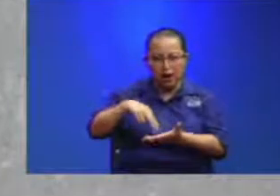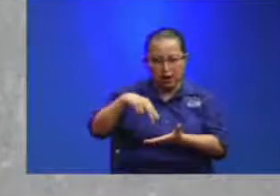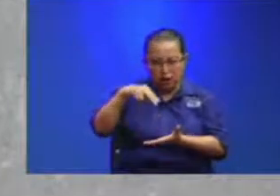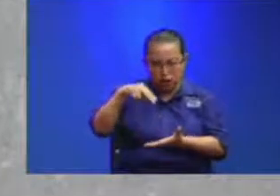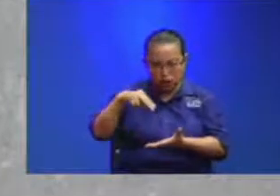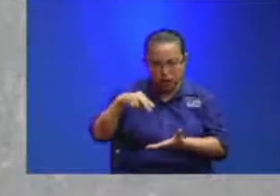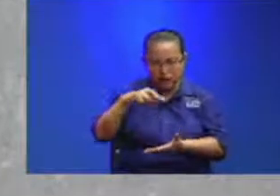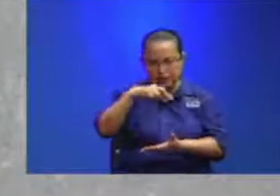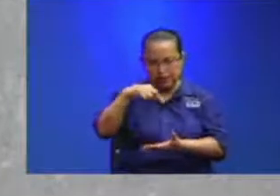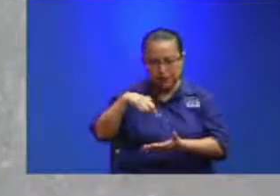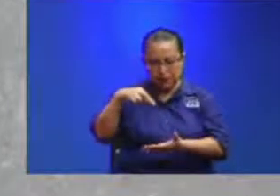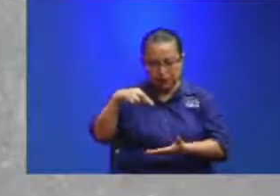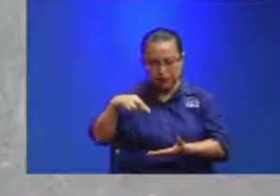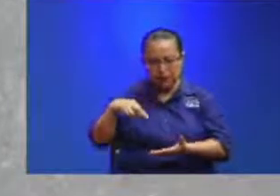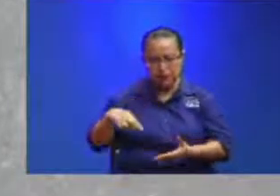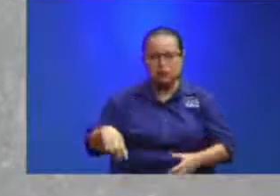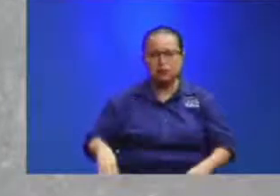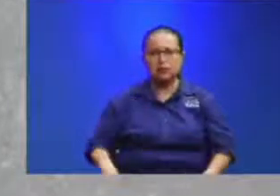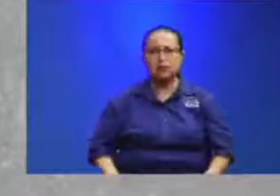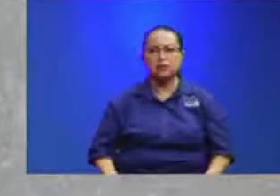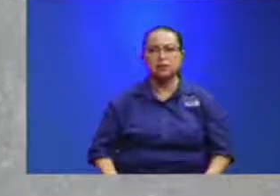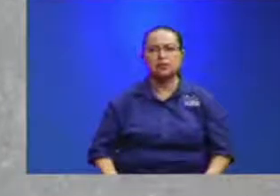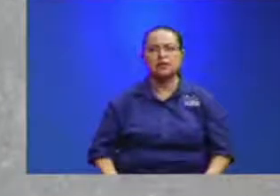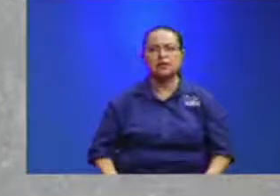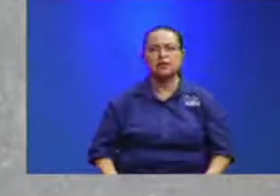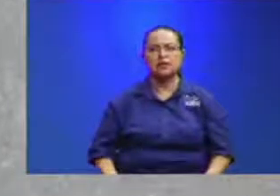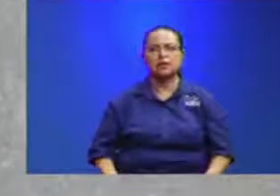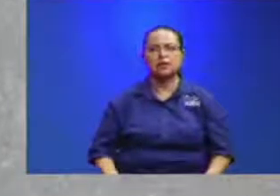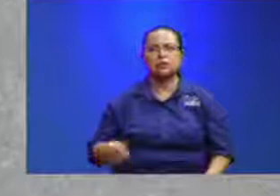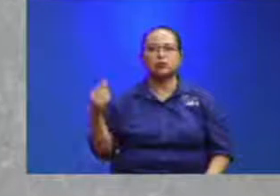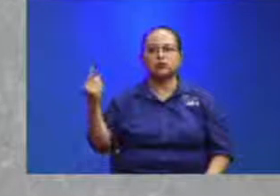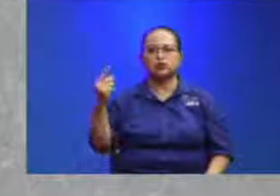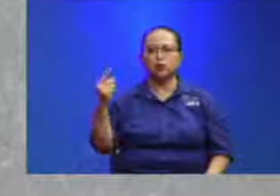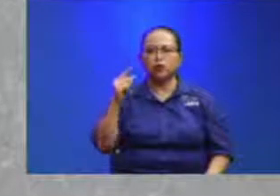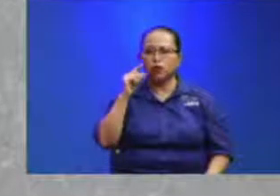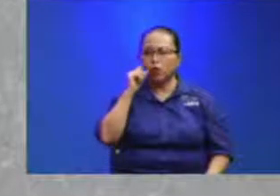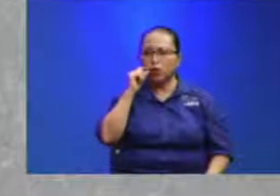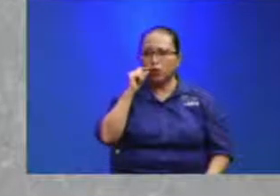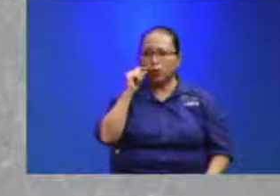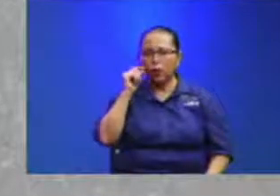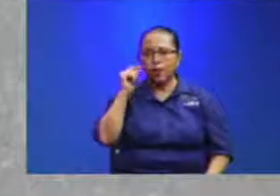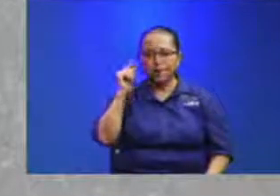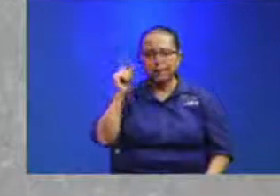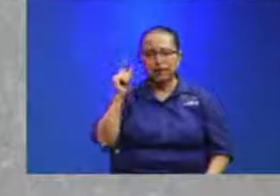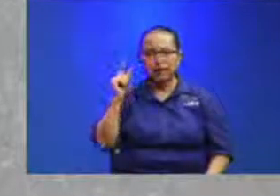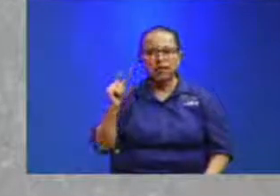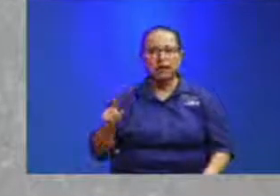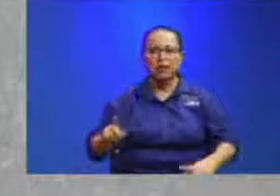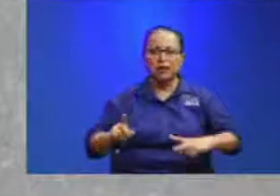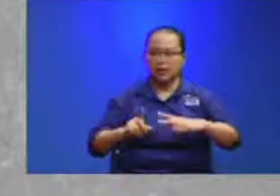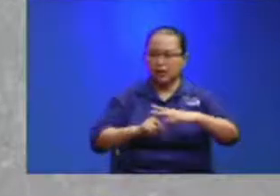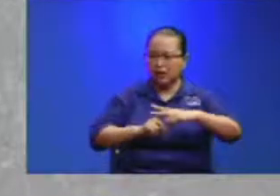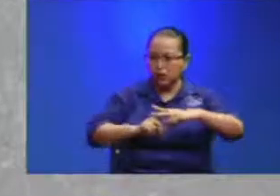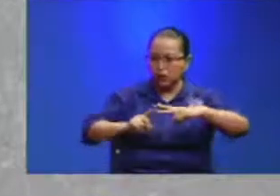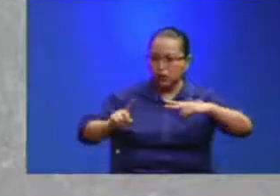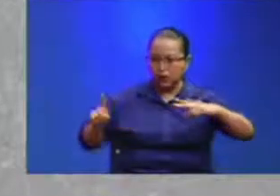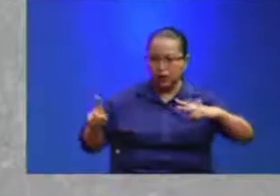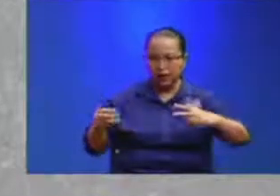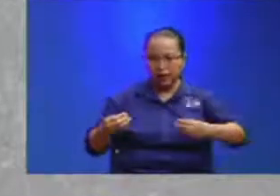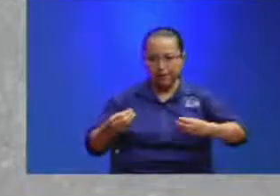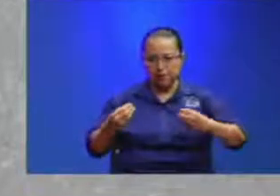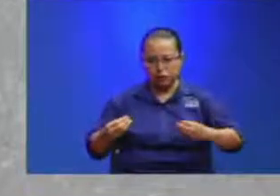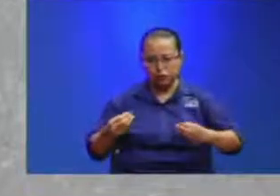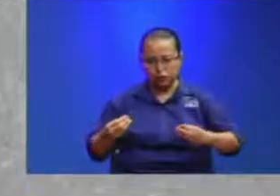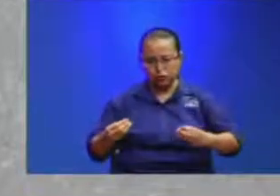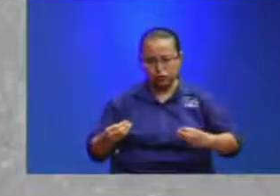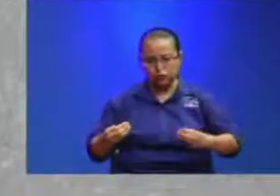cuanto a vosotros nadie os ha podido hacer frente hasta hoy un solo hombre de vosotros hace huir a mil porque el señor vuestro